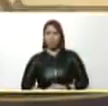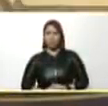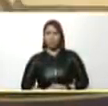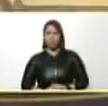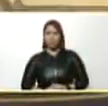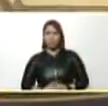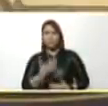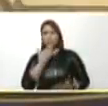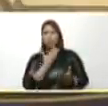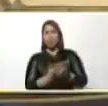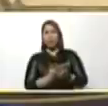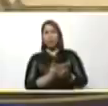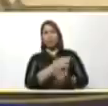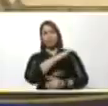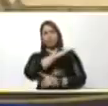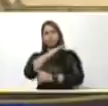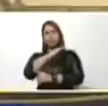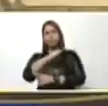pedir sanciones,